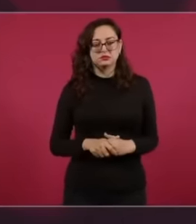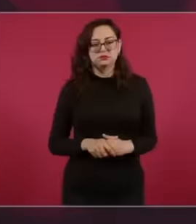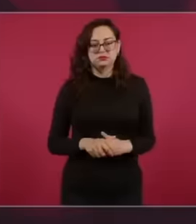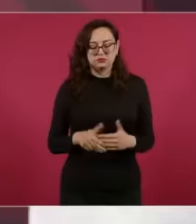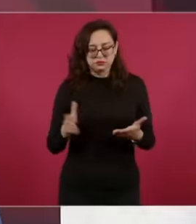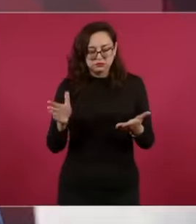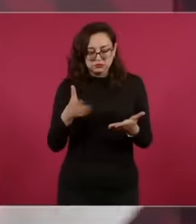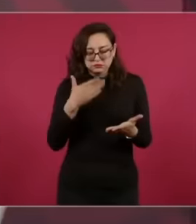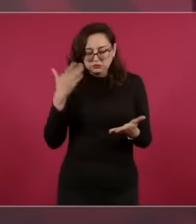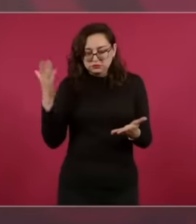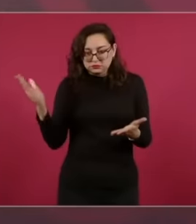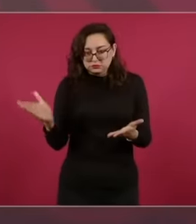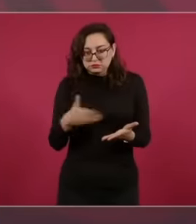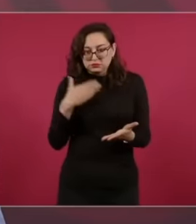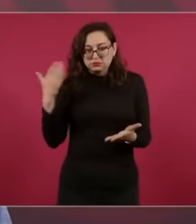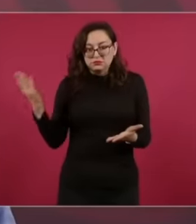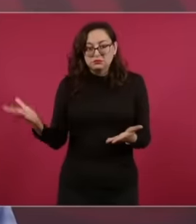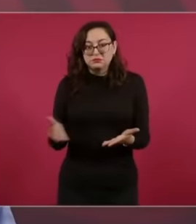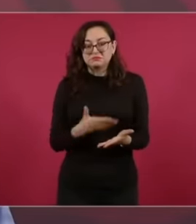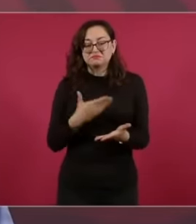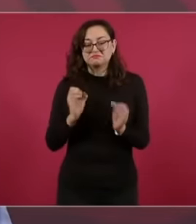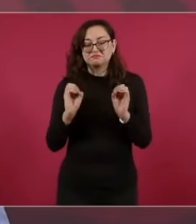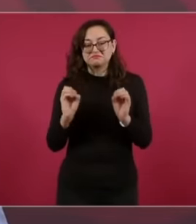Y no hay pruebas.